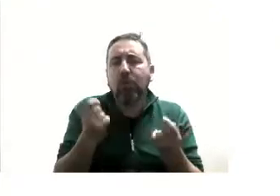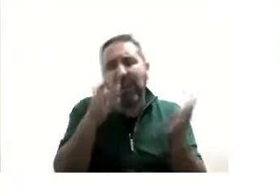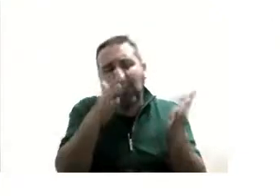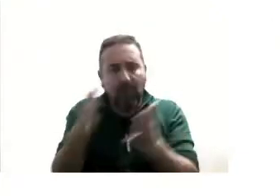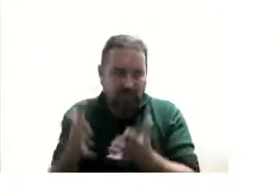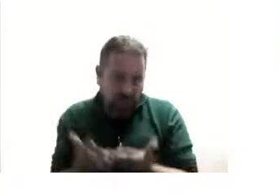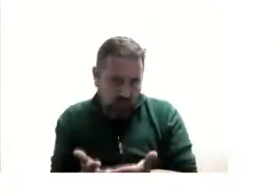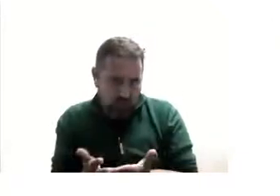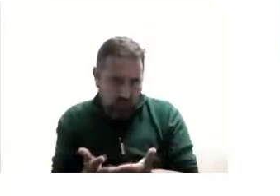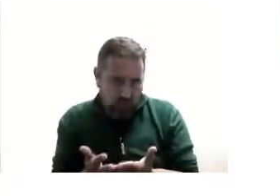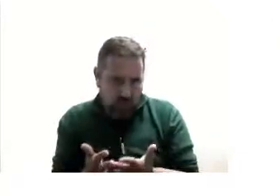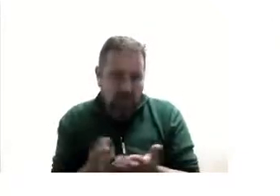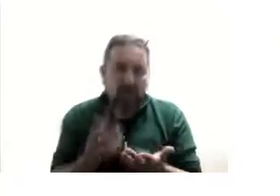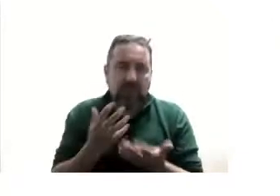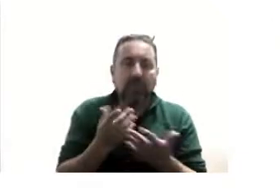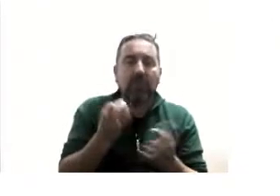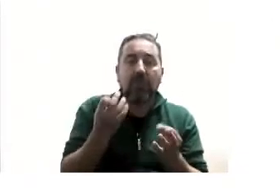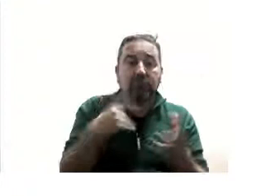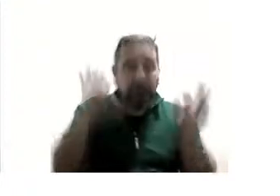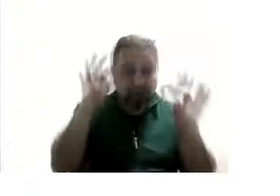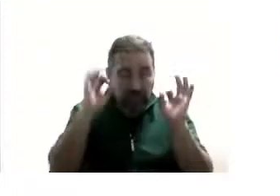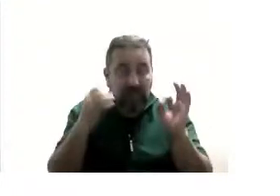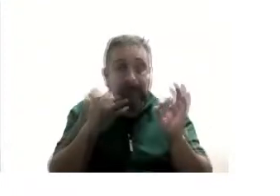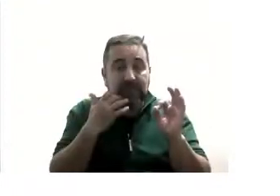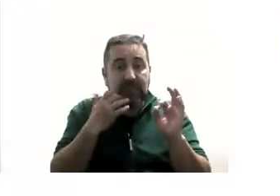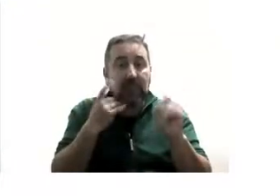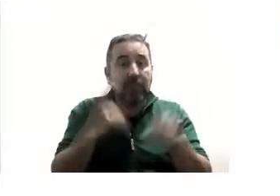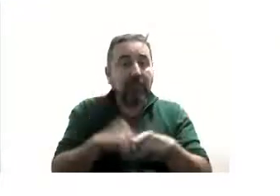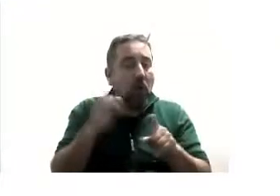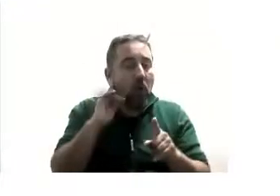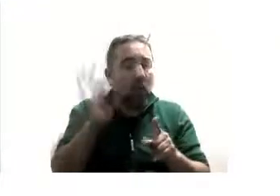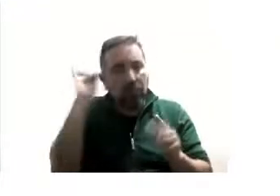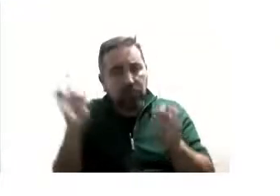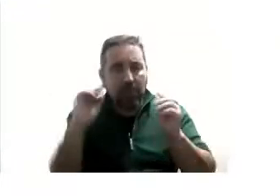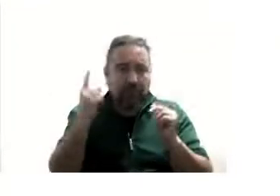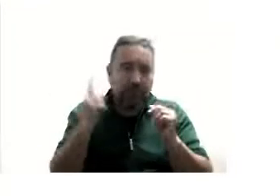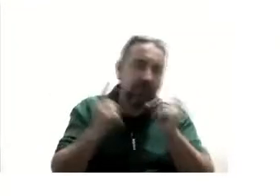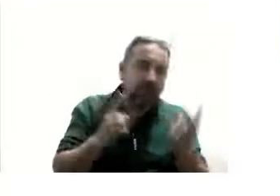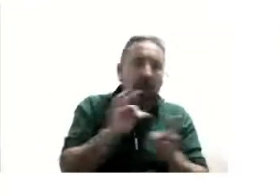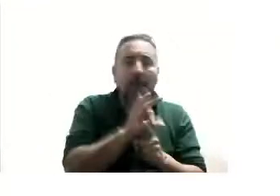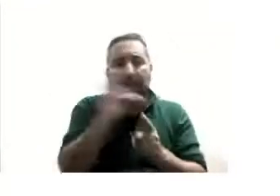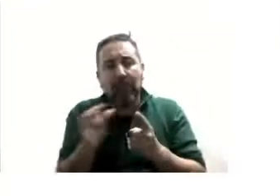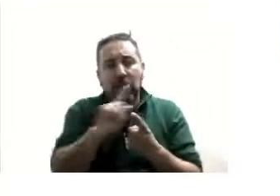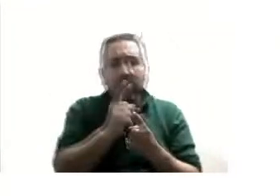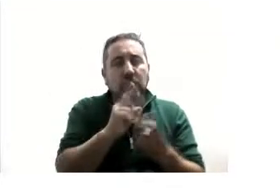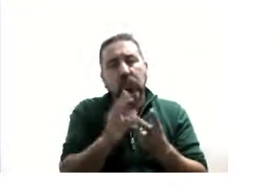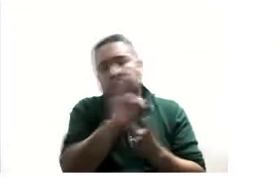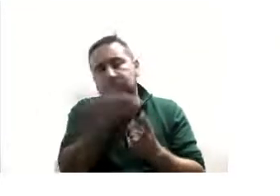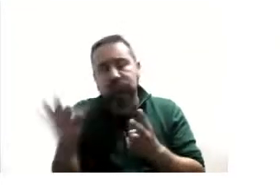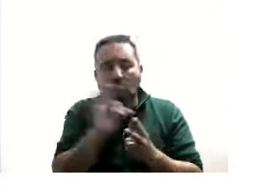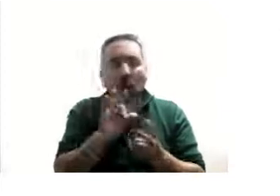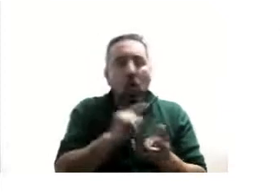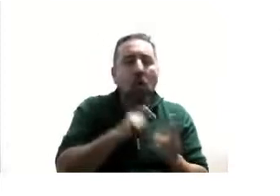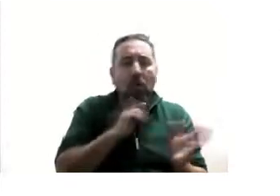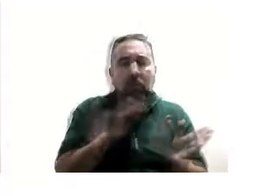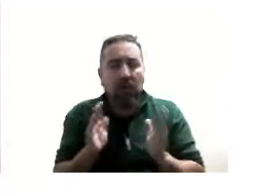recomendación, ¿no? En cuanto a la implantación, si simultánea, sucesiva, con qué intervalos, sobre todo en el